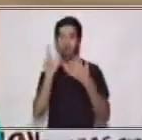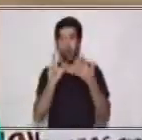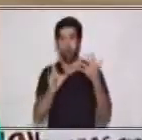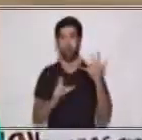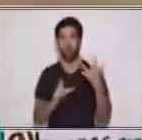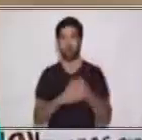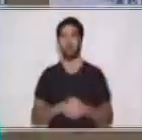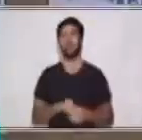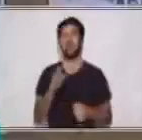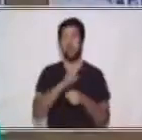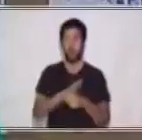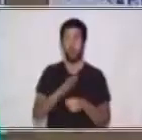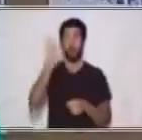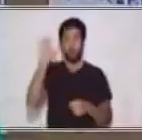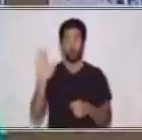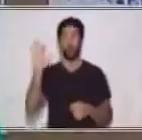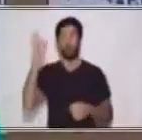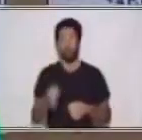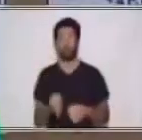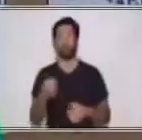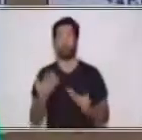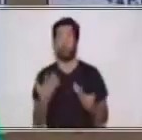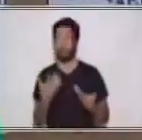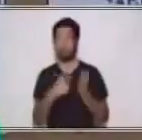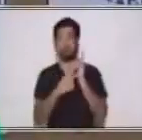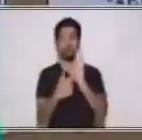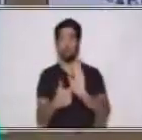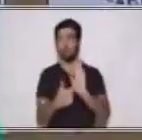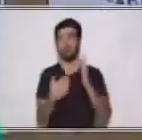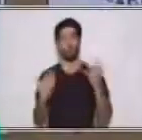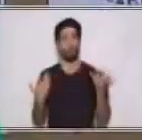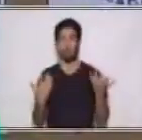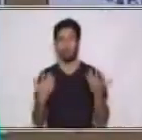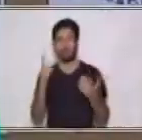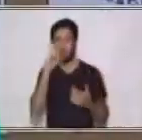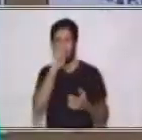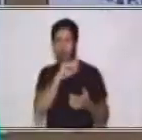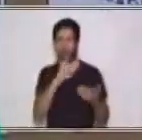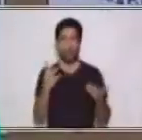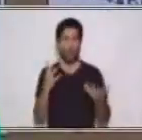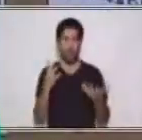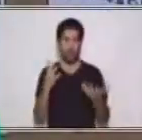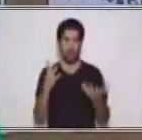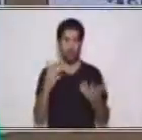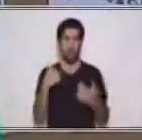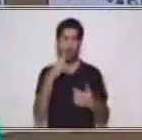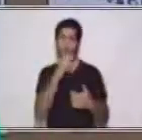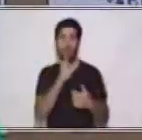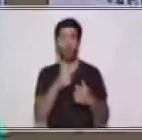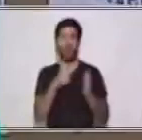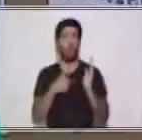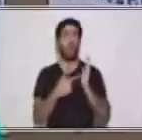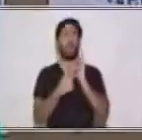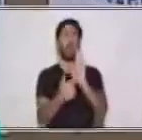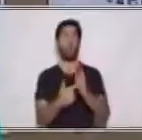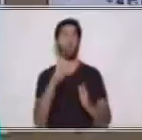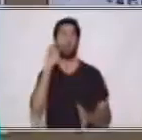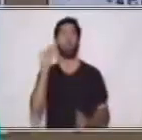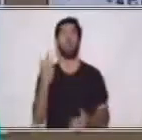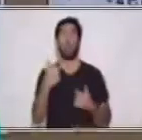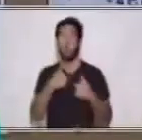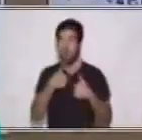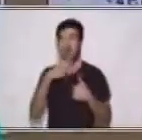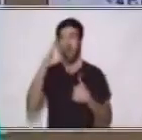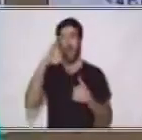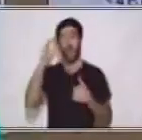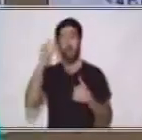son comprobables, ya que se están basando en mi criterio, en mi forma de pensar. No